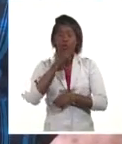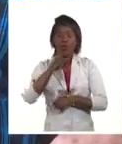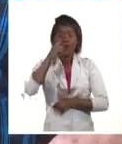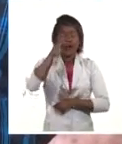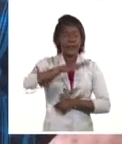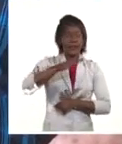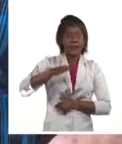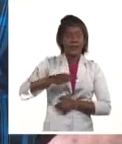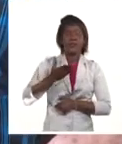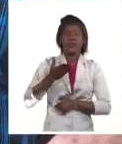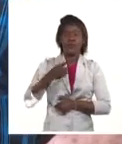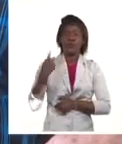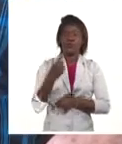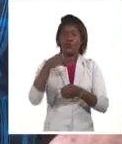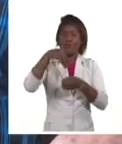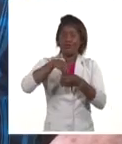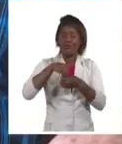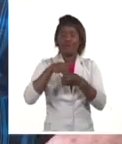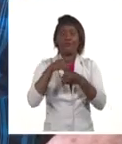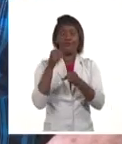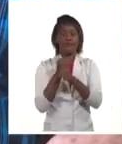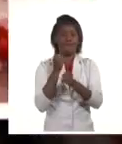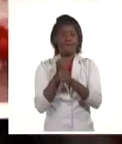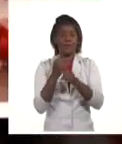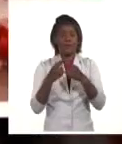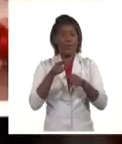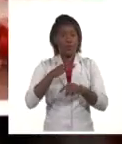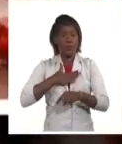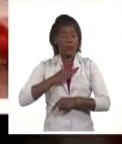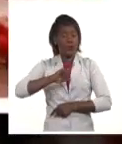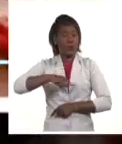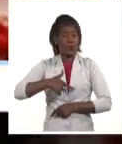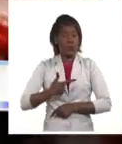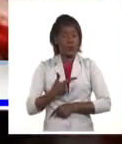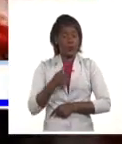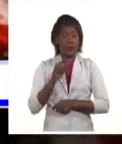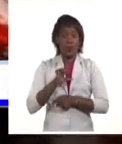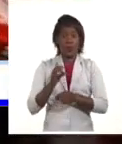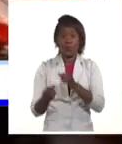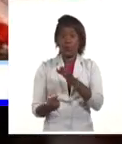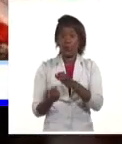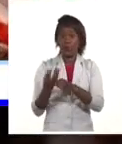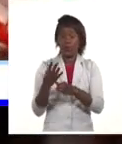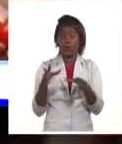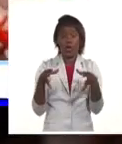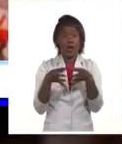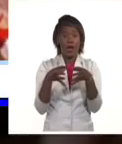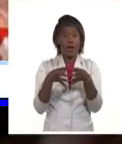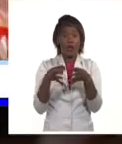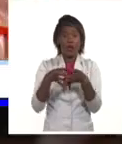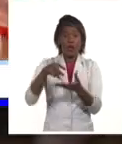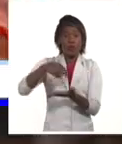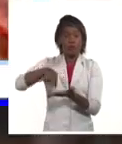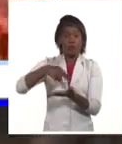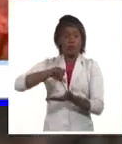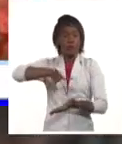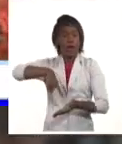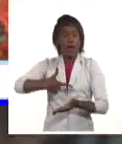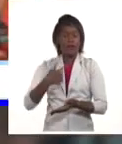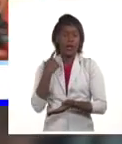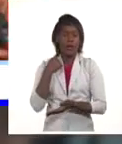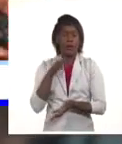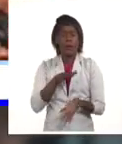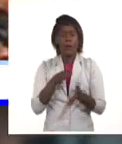seguimos vinculados al Sistema Nacional de Casas de Cultura. Fundador del Conjunto Artístico Maraguán en el año